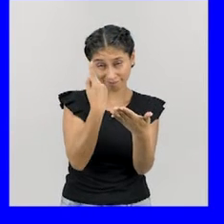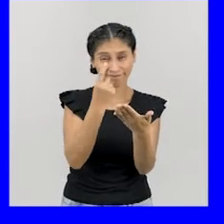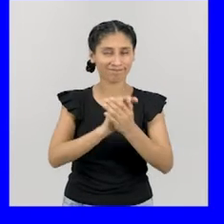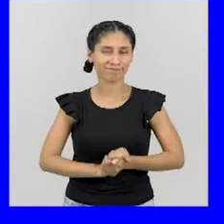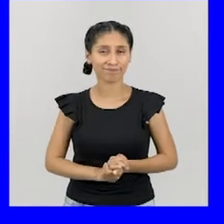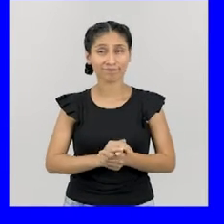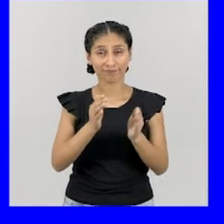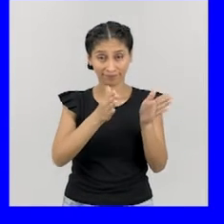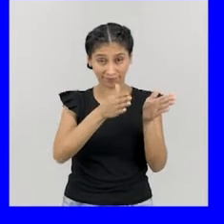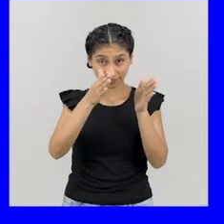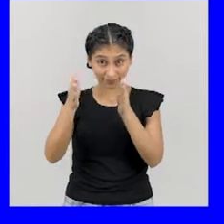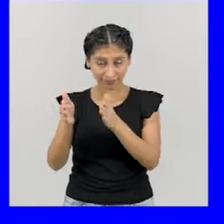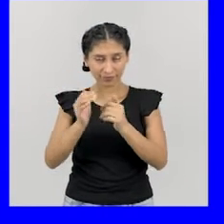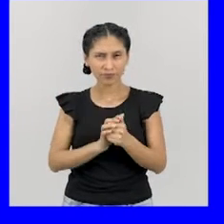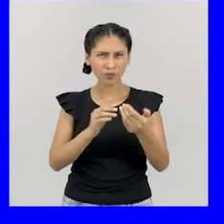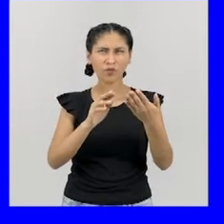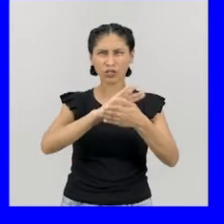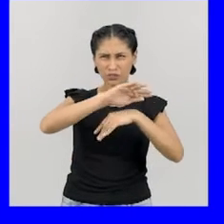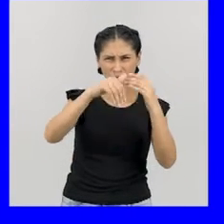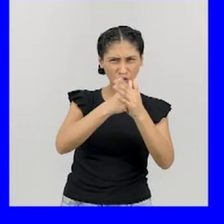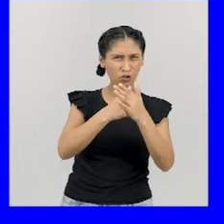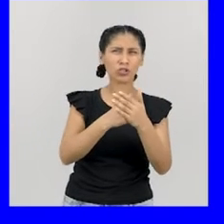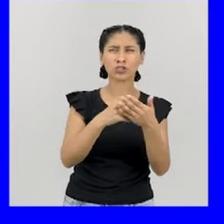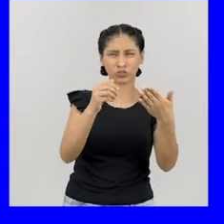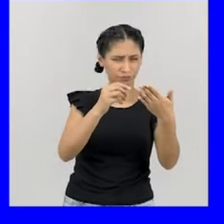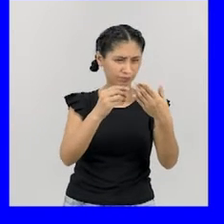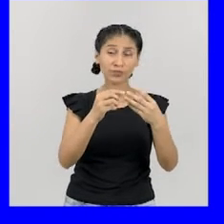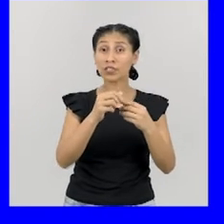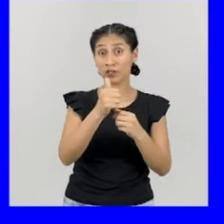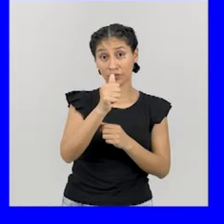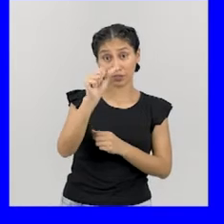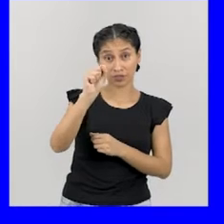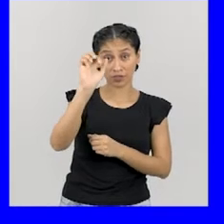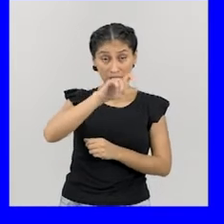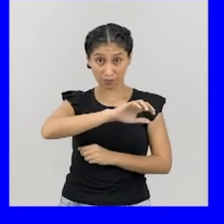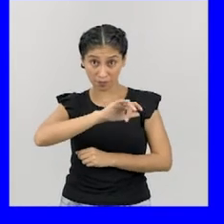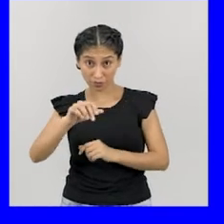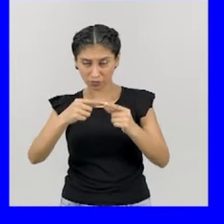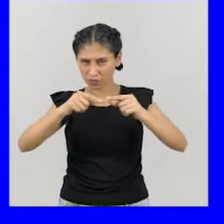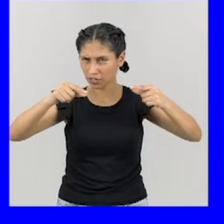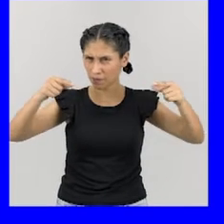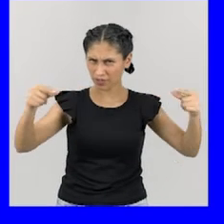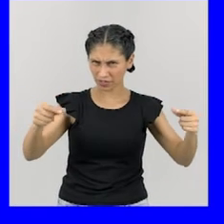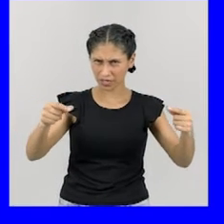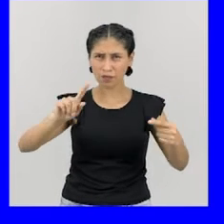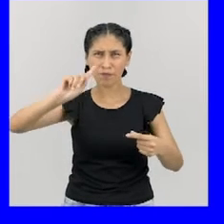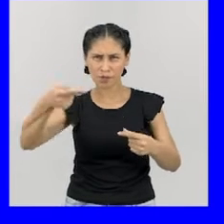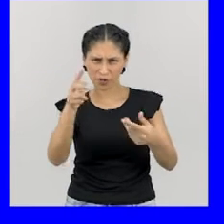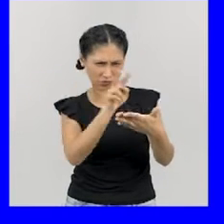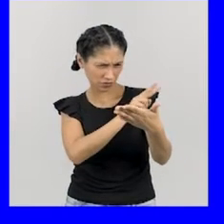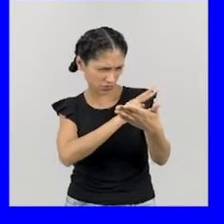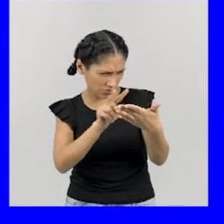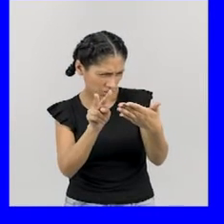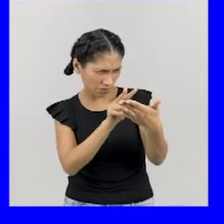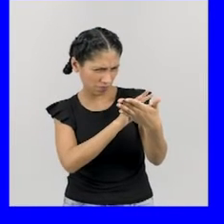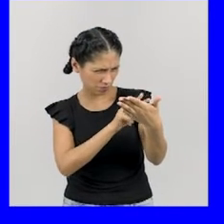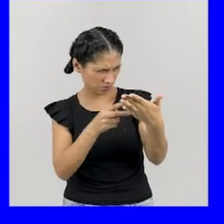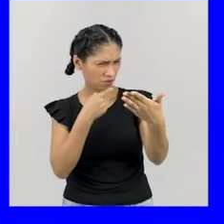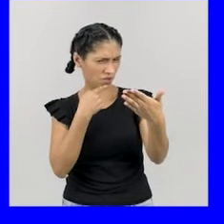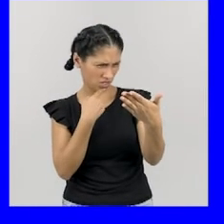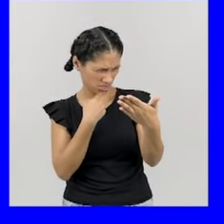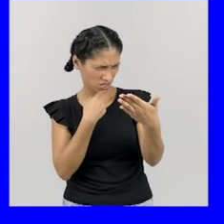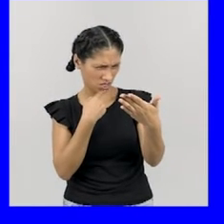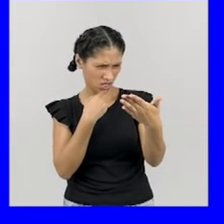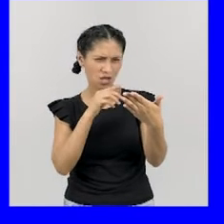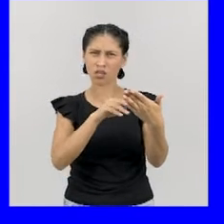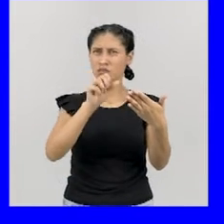textos. En relación con los aspectos gramaticales, se debe revisar, principalmente, errores de concordancia